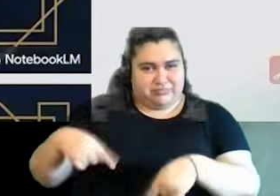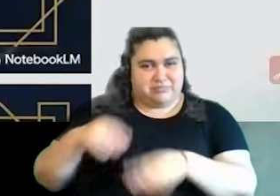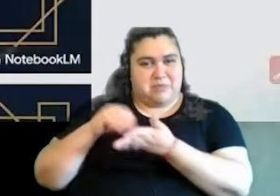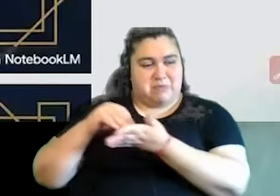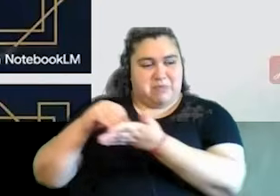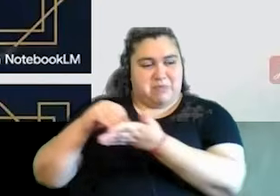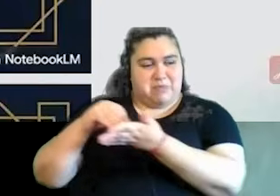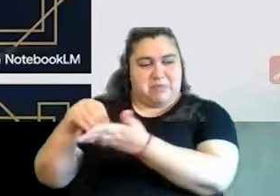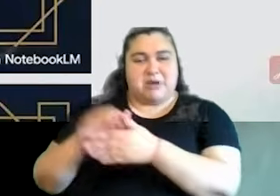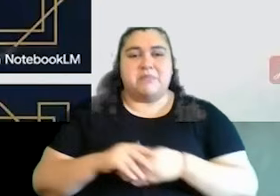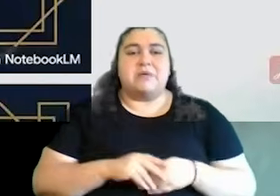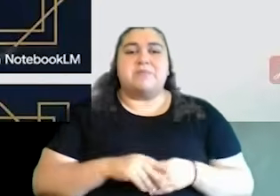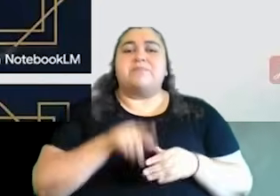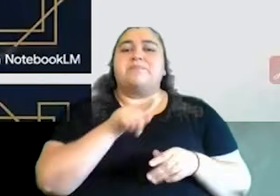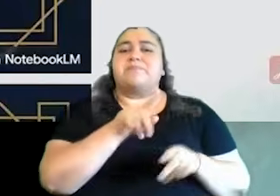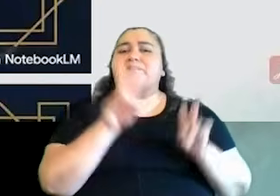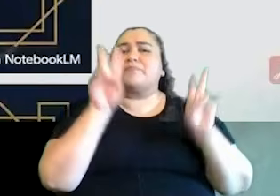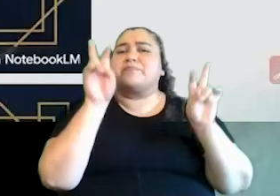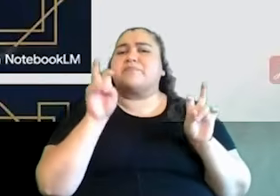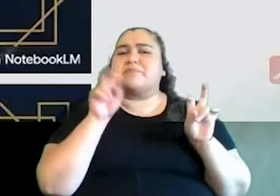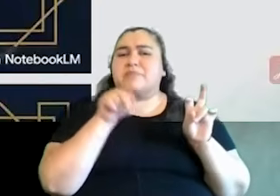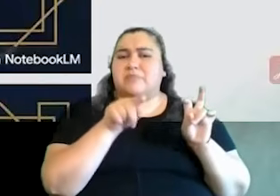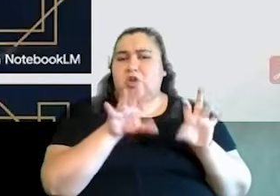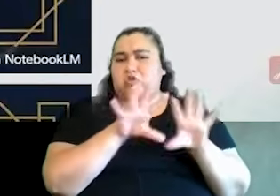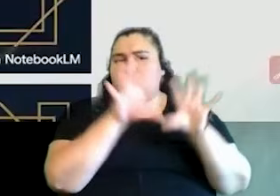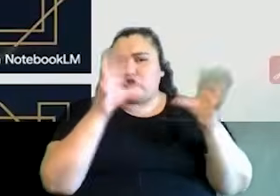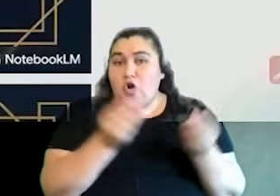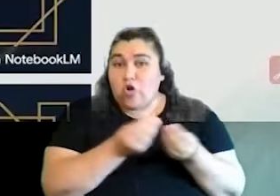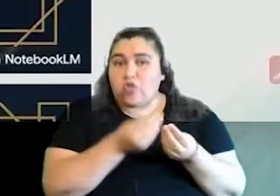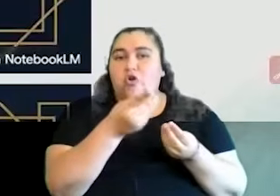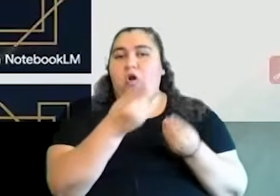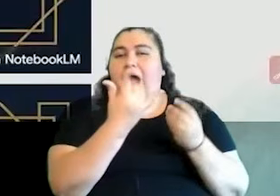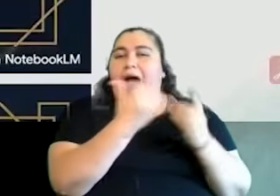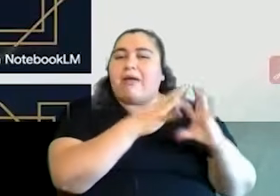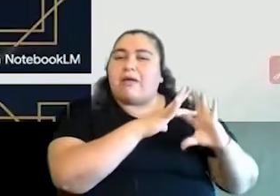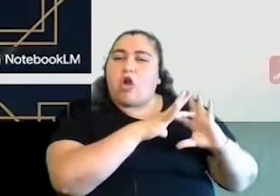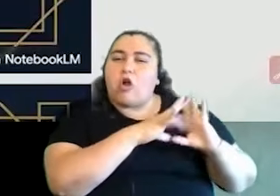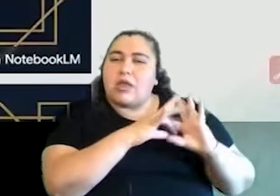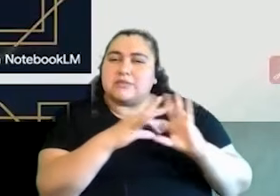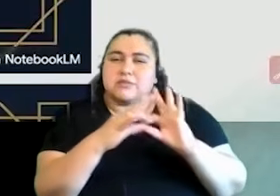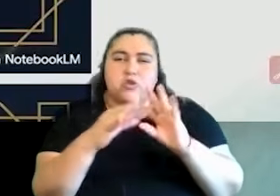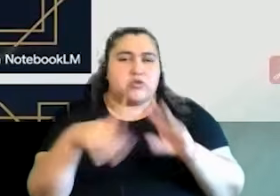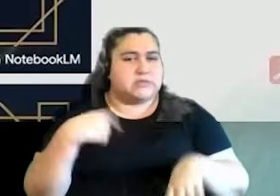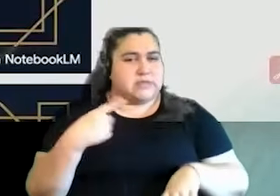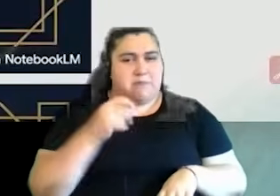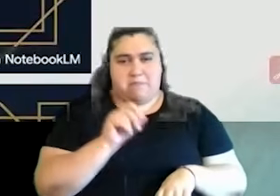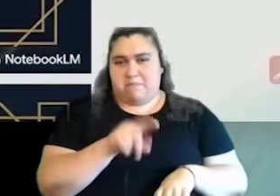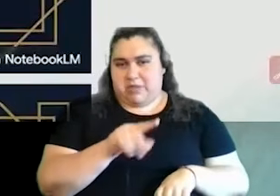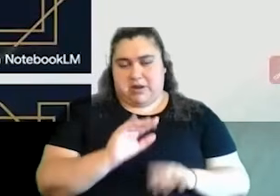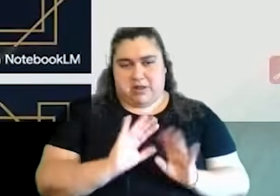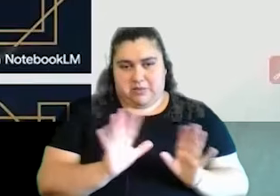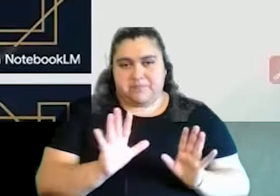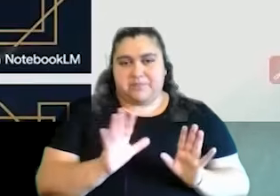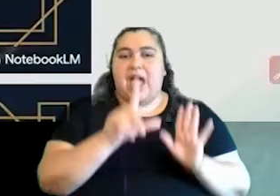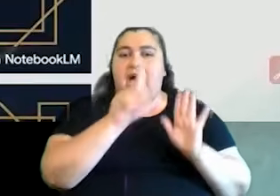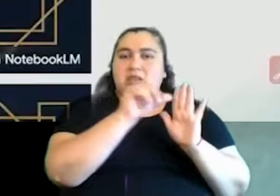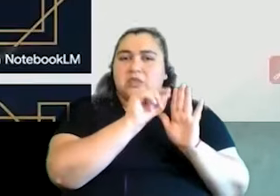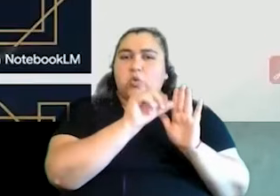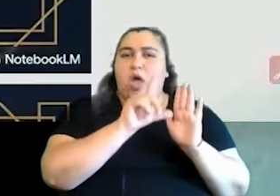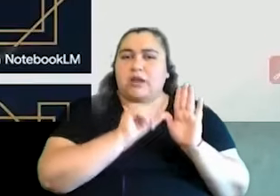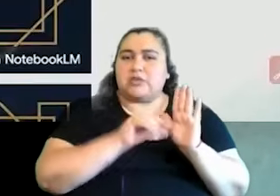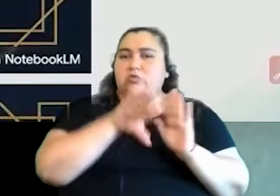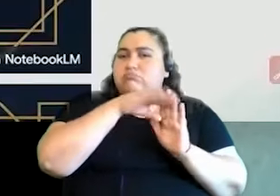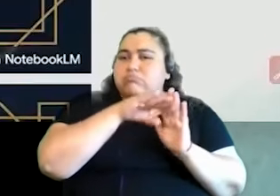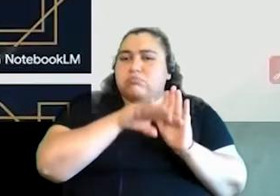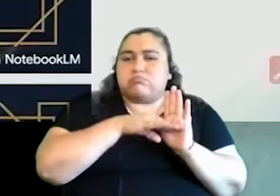que está todo tiene una conexión entre los distintos artículos de, de todo el